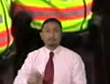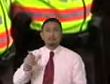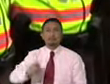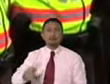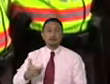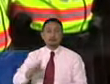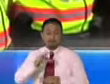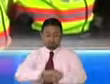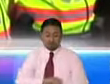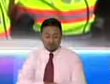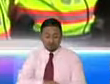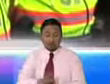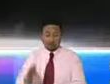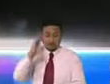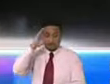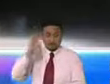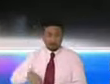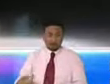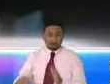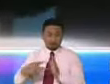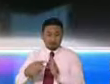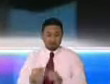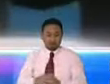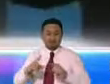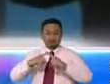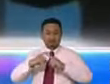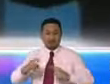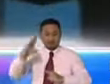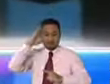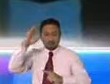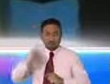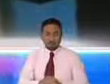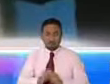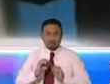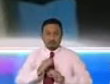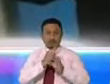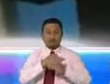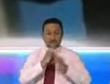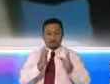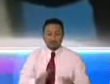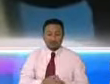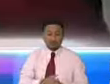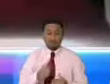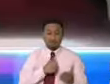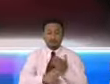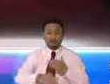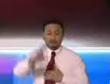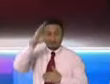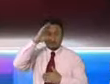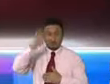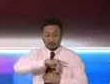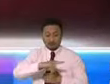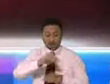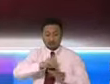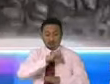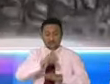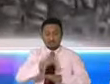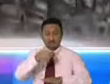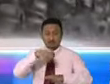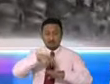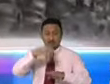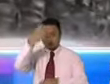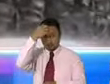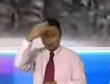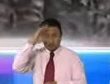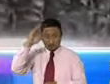miembros policiales en servicio activo, ex policías, también funcionarios del Ministerio del Interior que laboraban en la Dirección Nacional de Educación de la